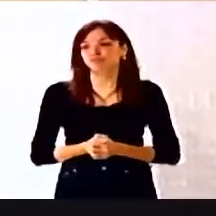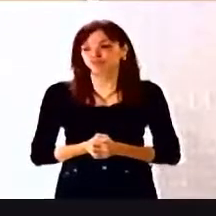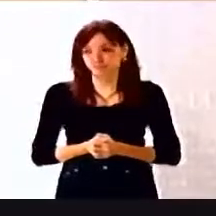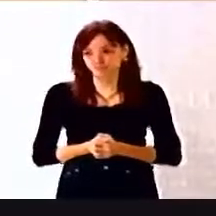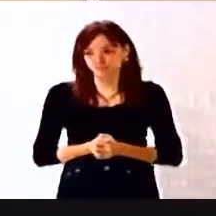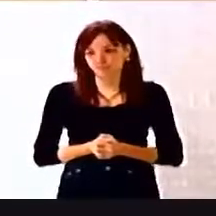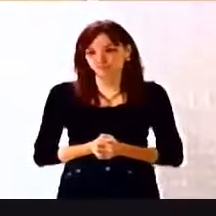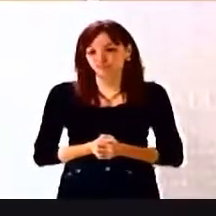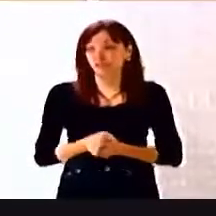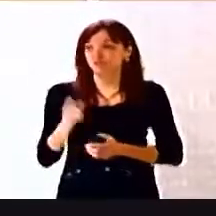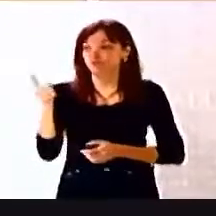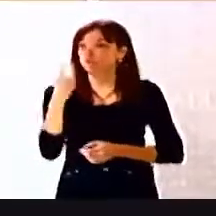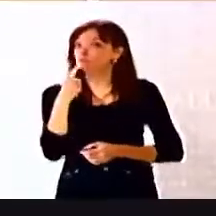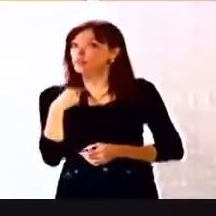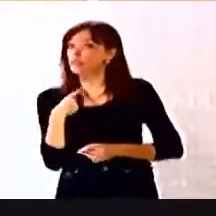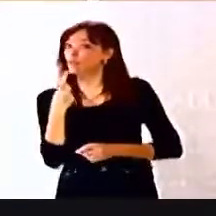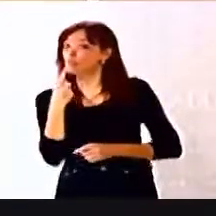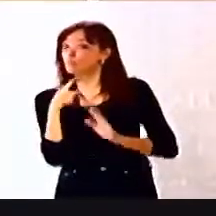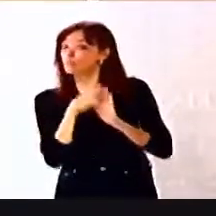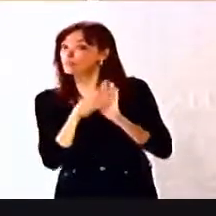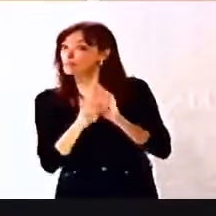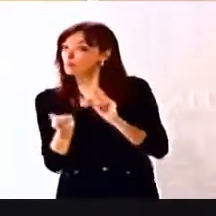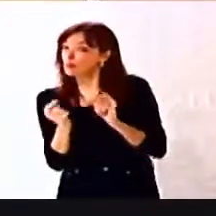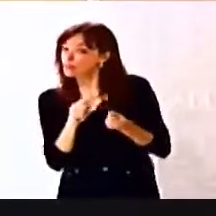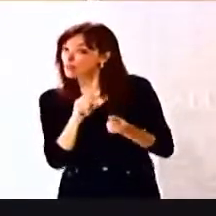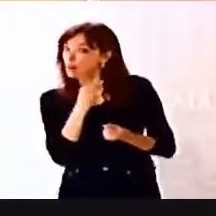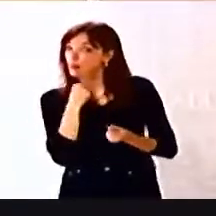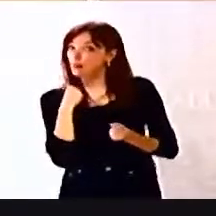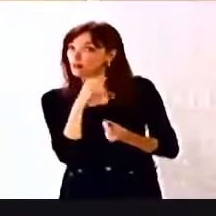a la pregunta de ¿serán parecidas? Serán parecidas.